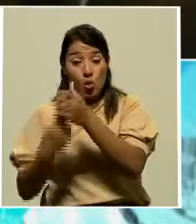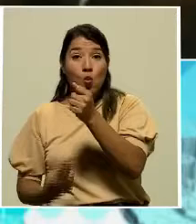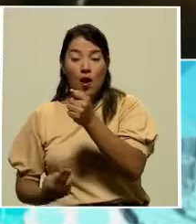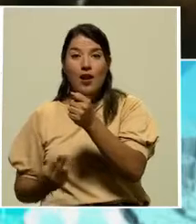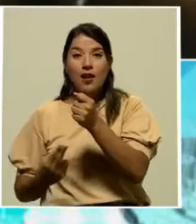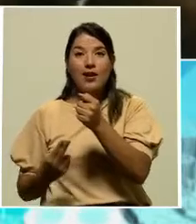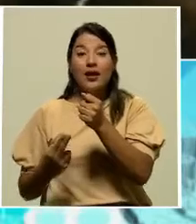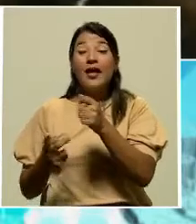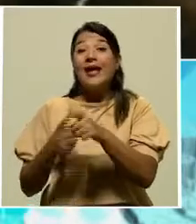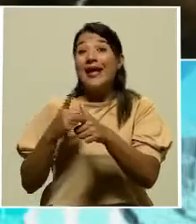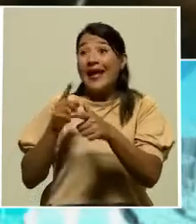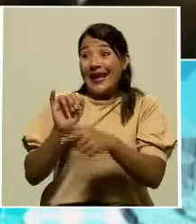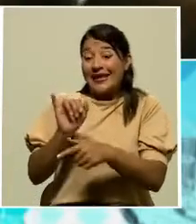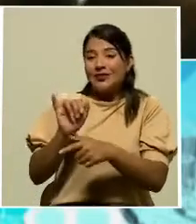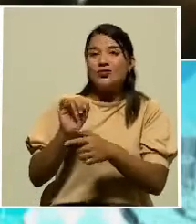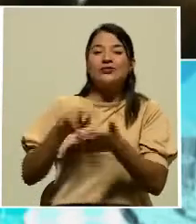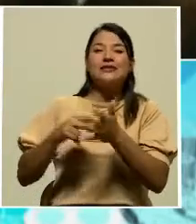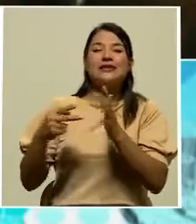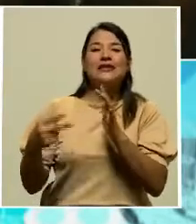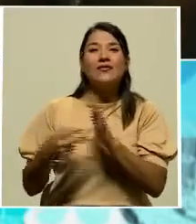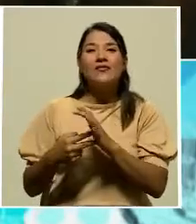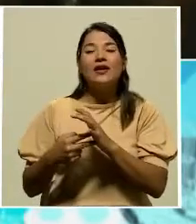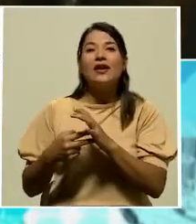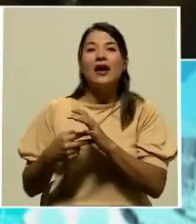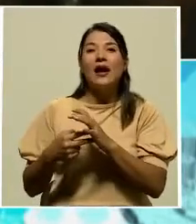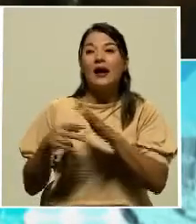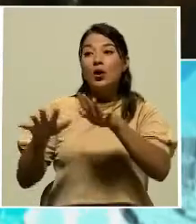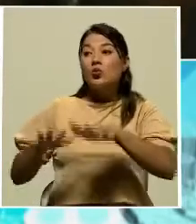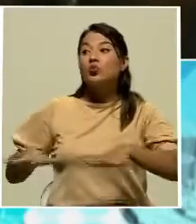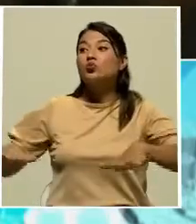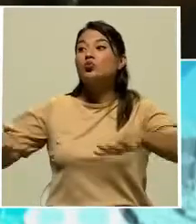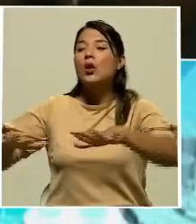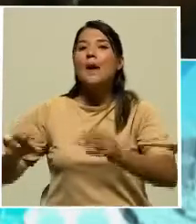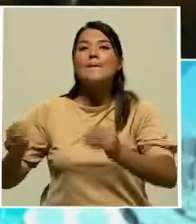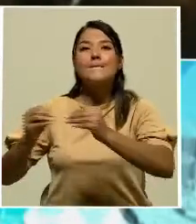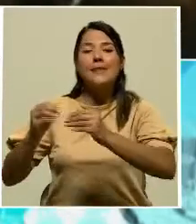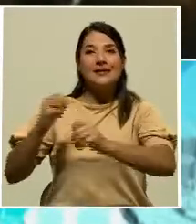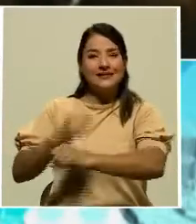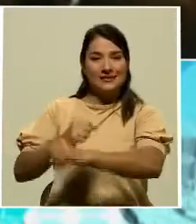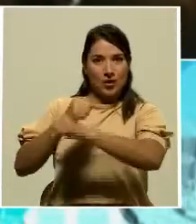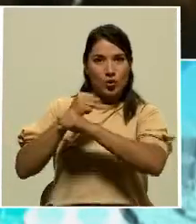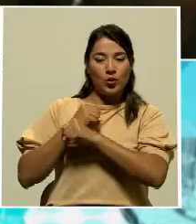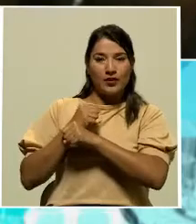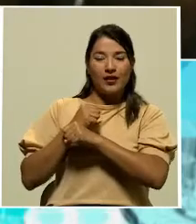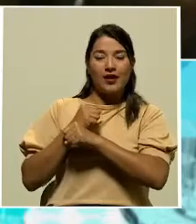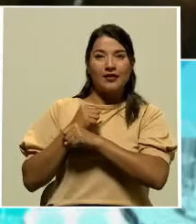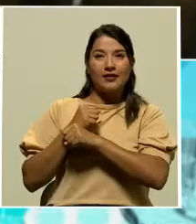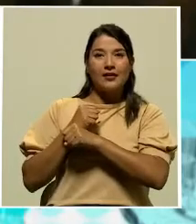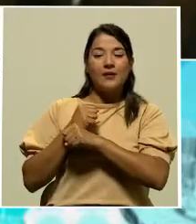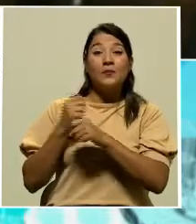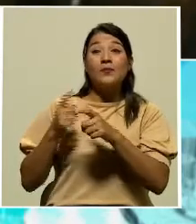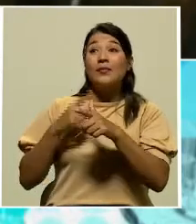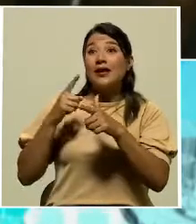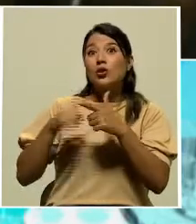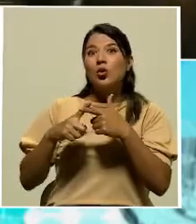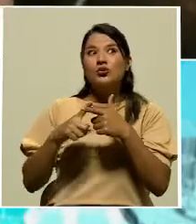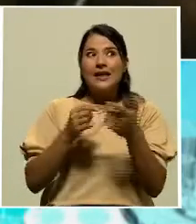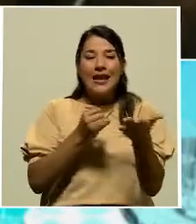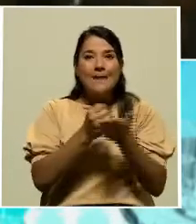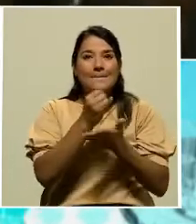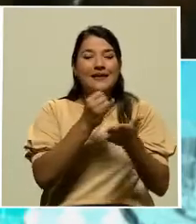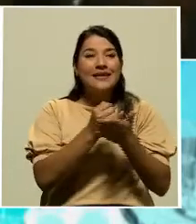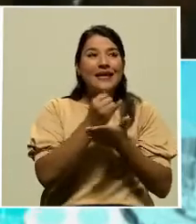virtual. Entonces, lo que la evidencia global habla para nosotros, y por eso UNICEF es